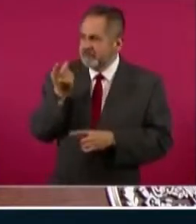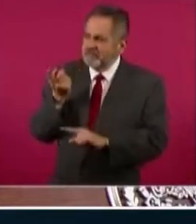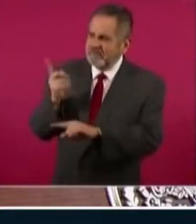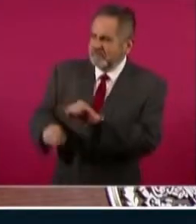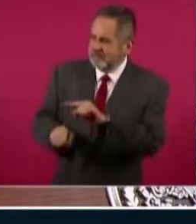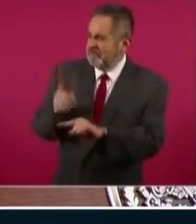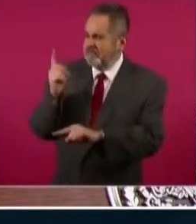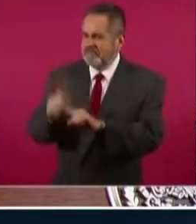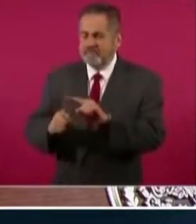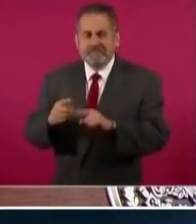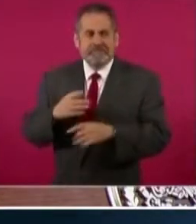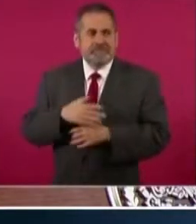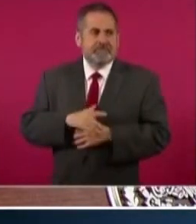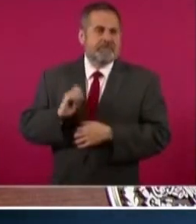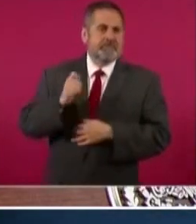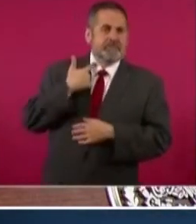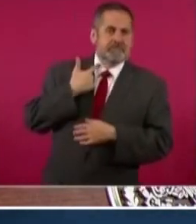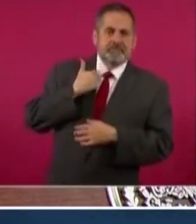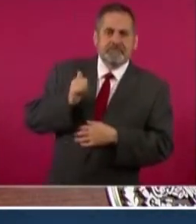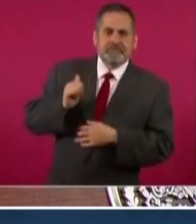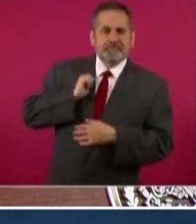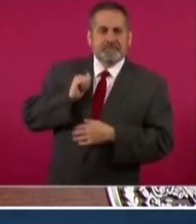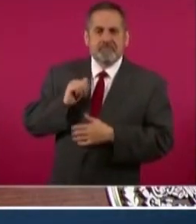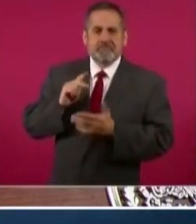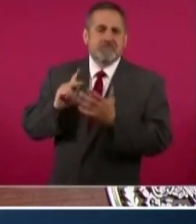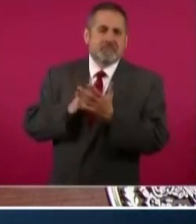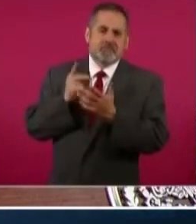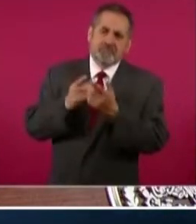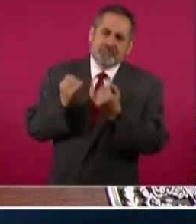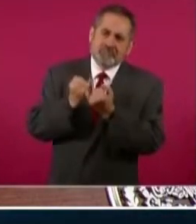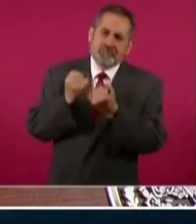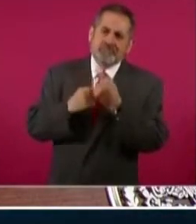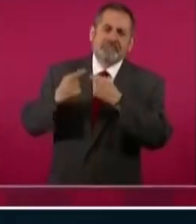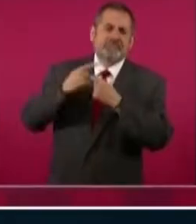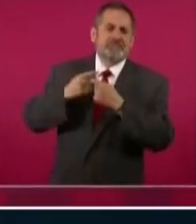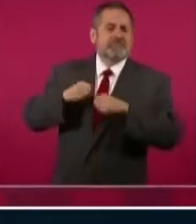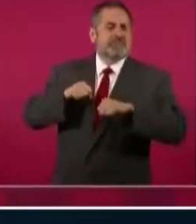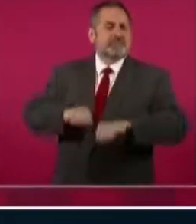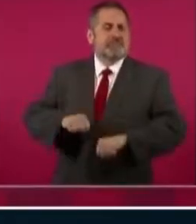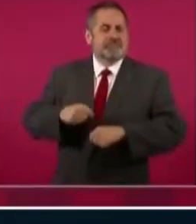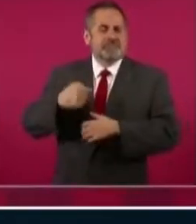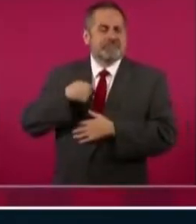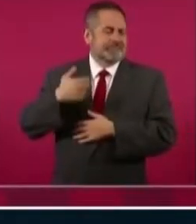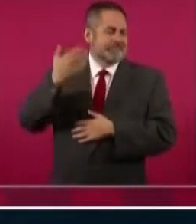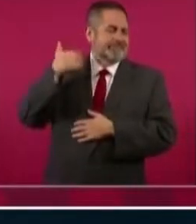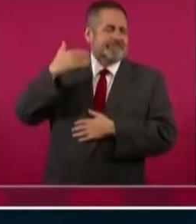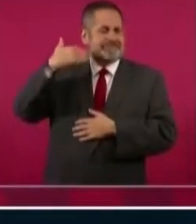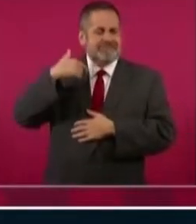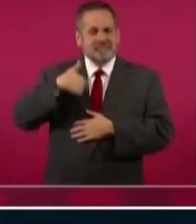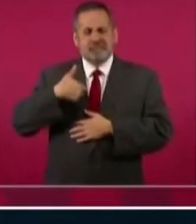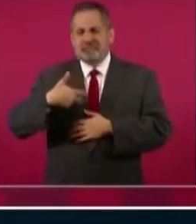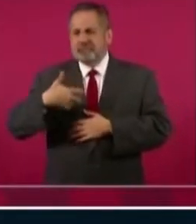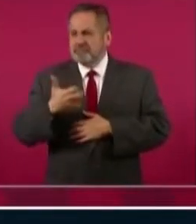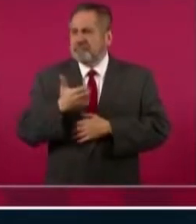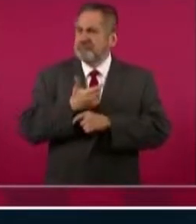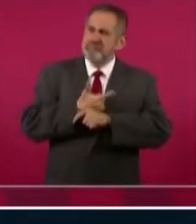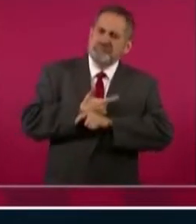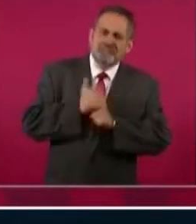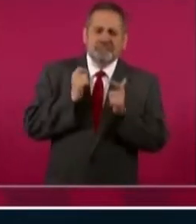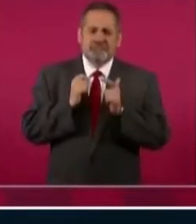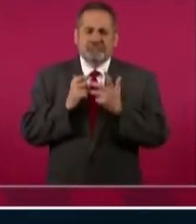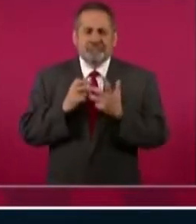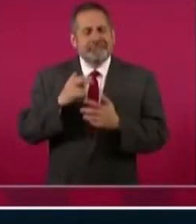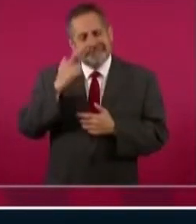el presidente caído, que fue su propio partido el que votó también en el Congreso